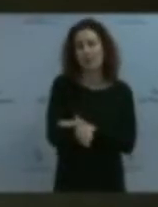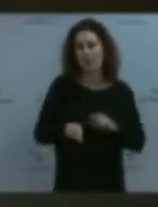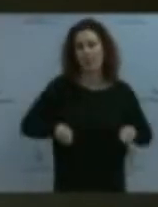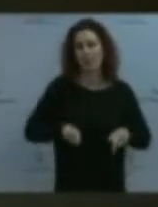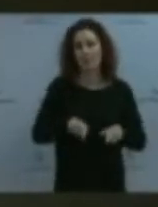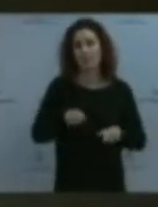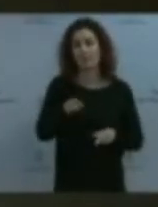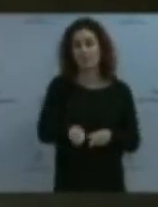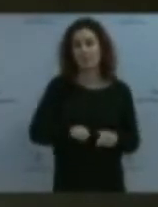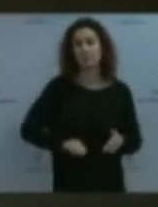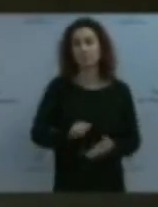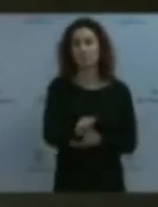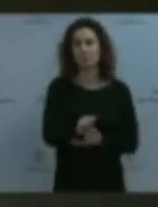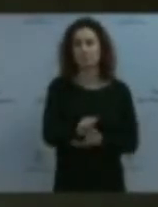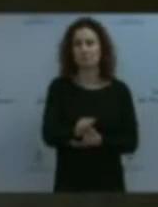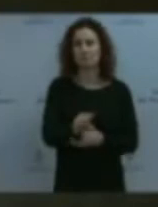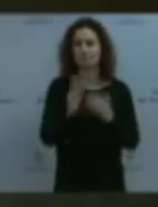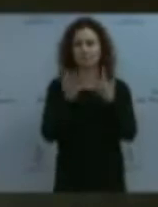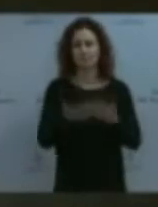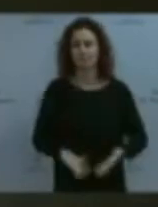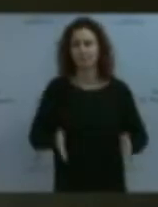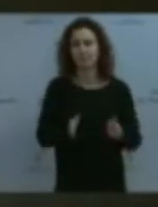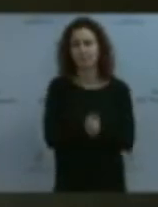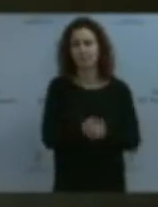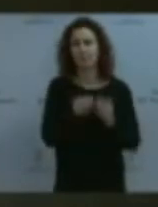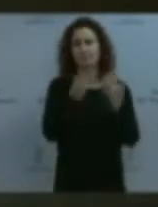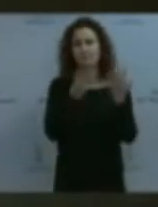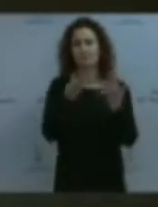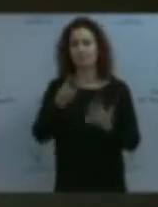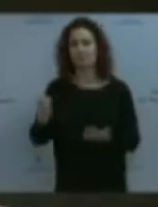actuaciones una cifra de 80.000 euros, que unidos al